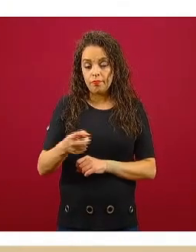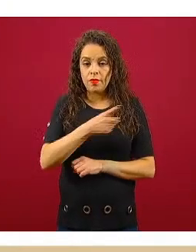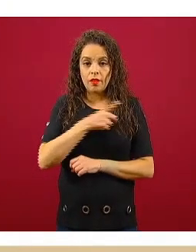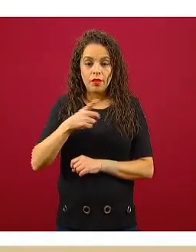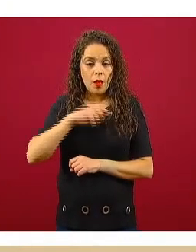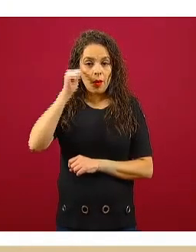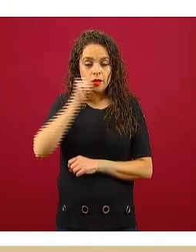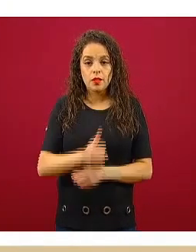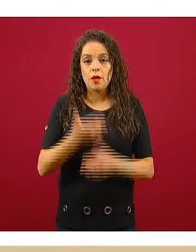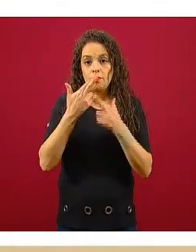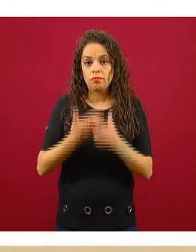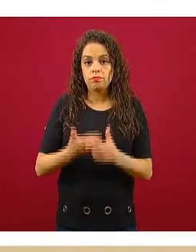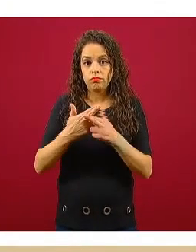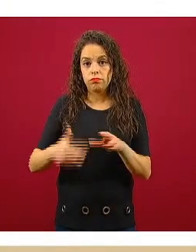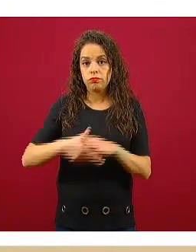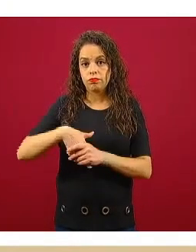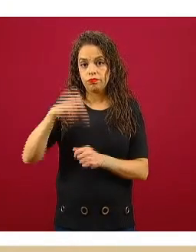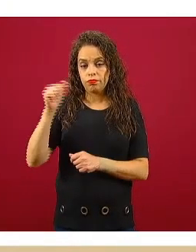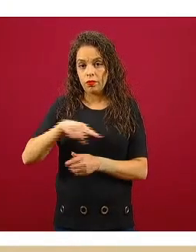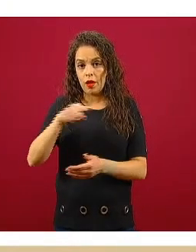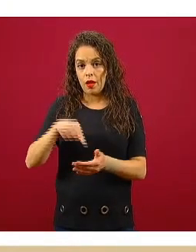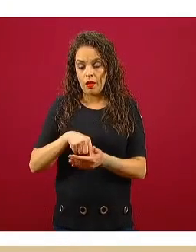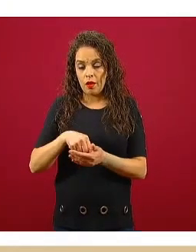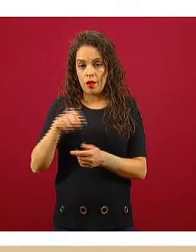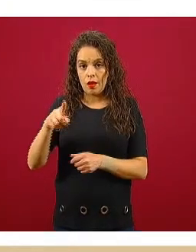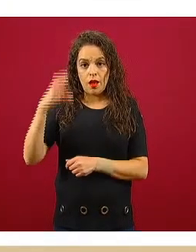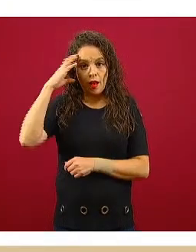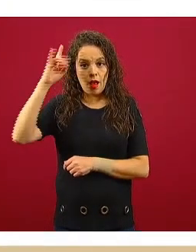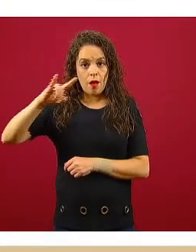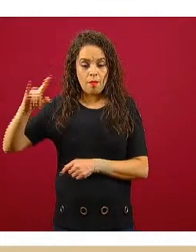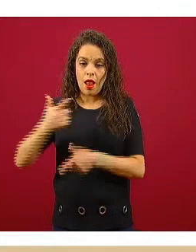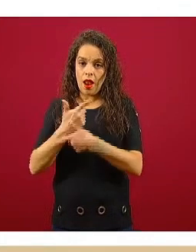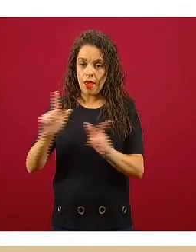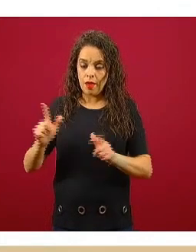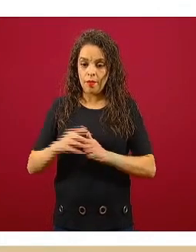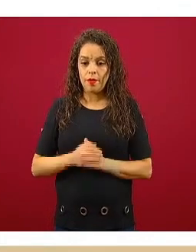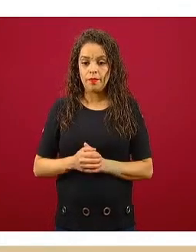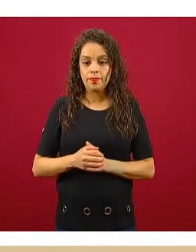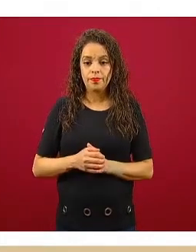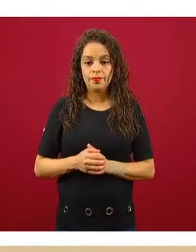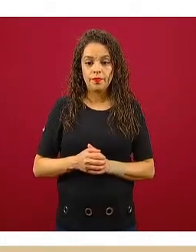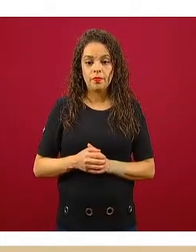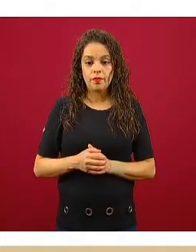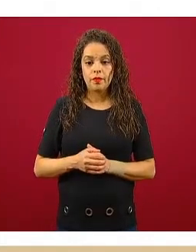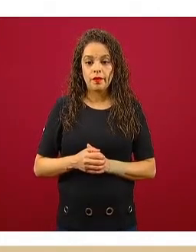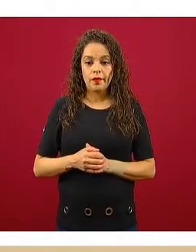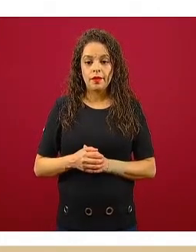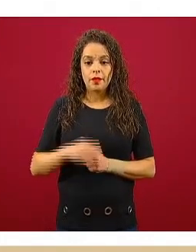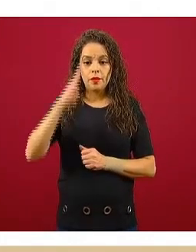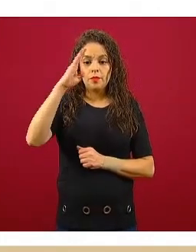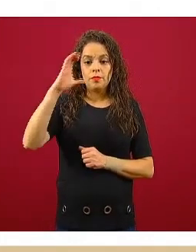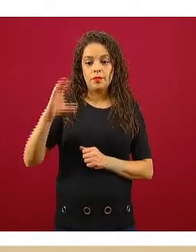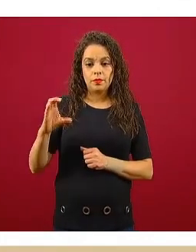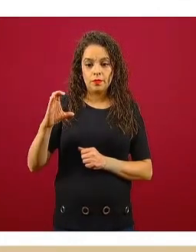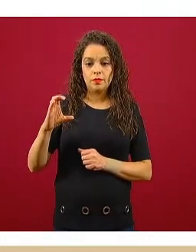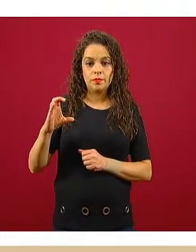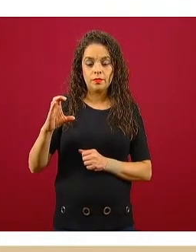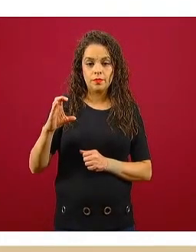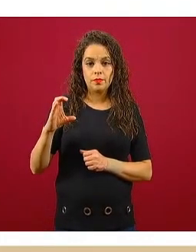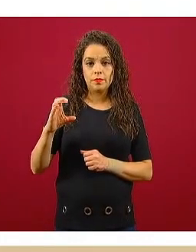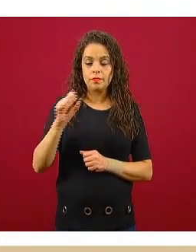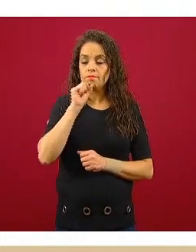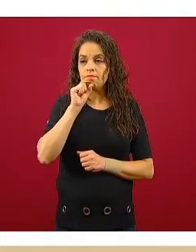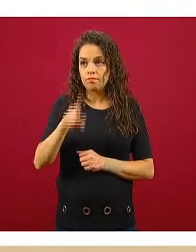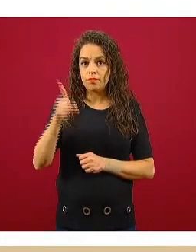camas disponibles. Ciudad de México, Estado de México, Baja California, Hidalgo en su momento eran estados que ya